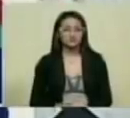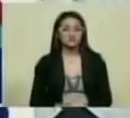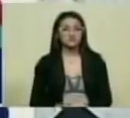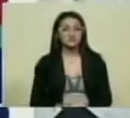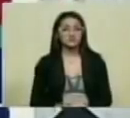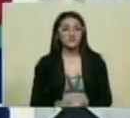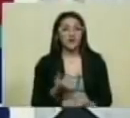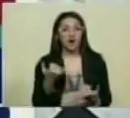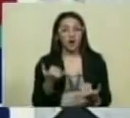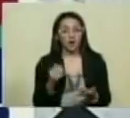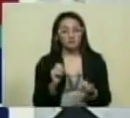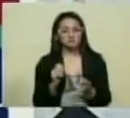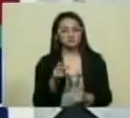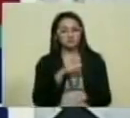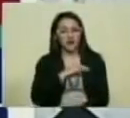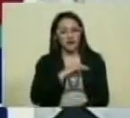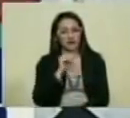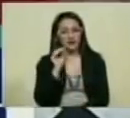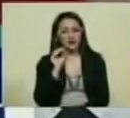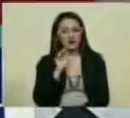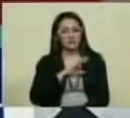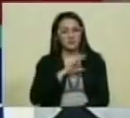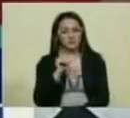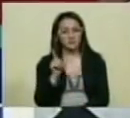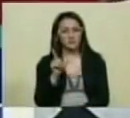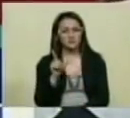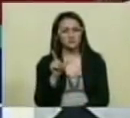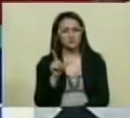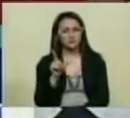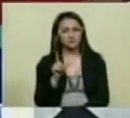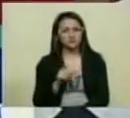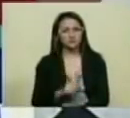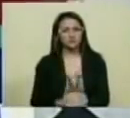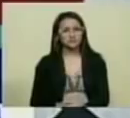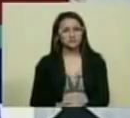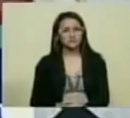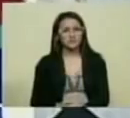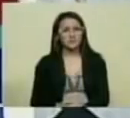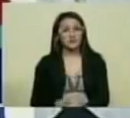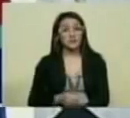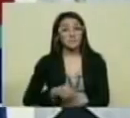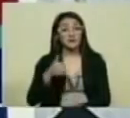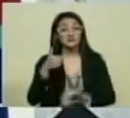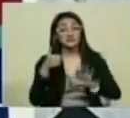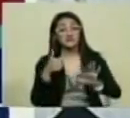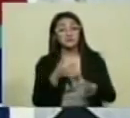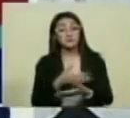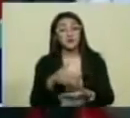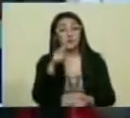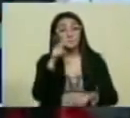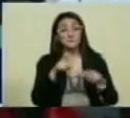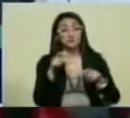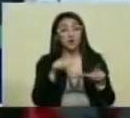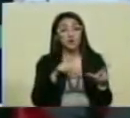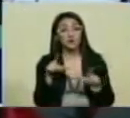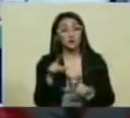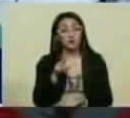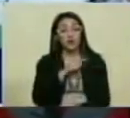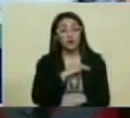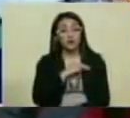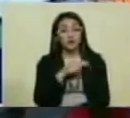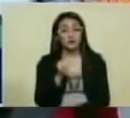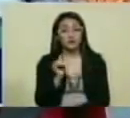carnetizar al partido. Dios, por toda Venezuela, más de 6 millones de personas carnetizándose.